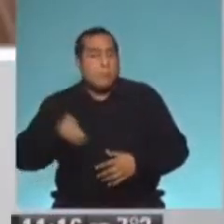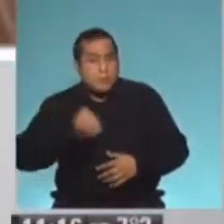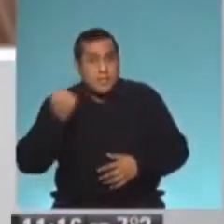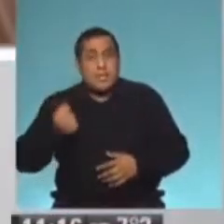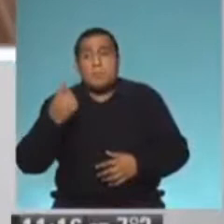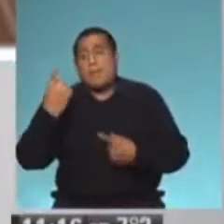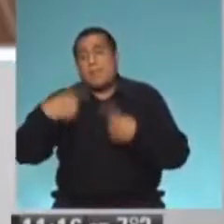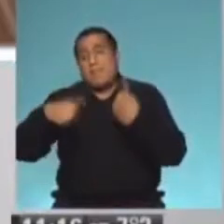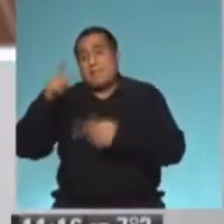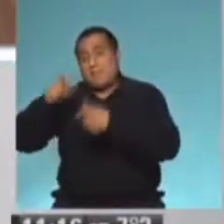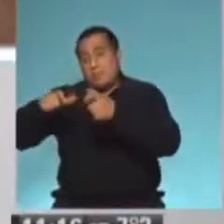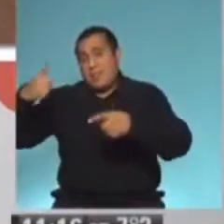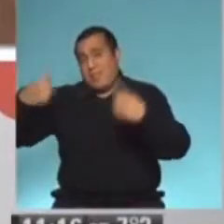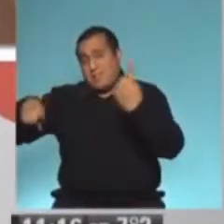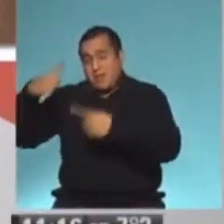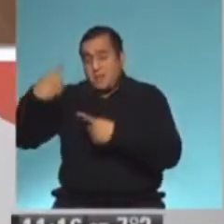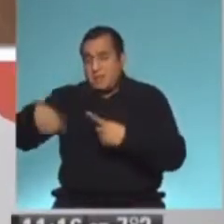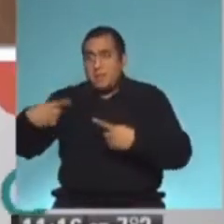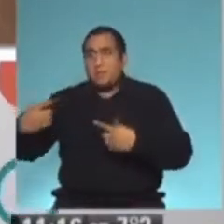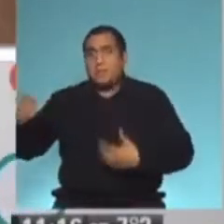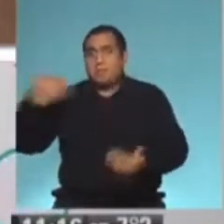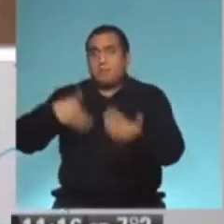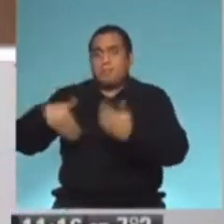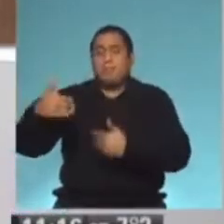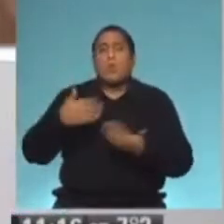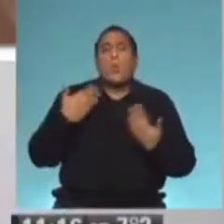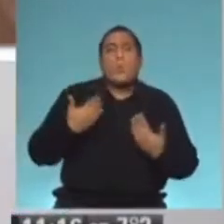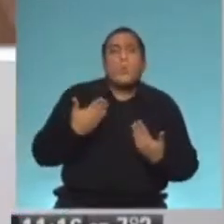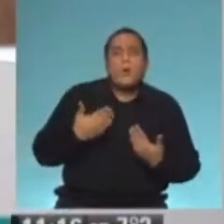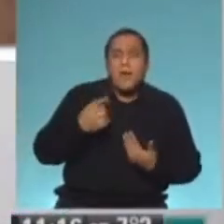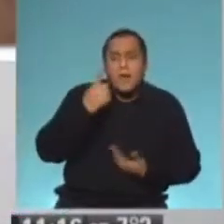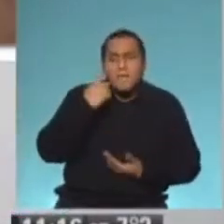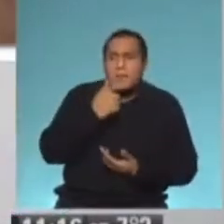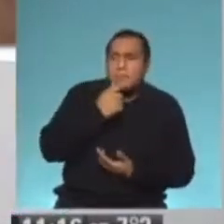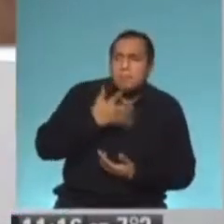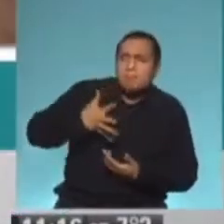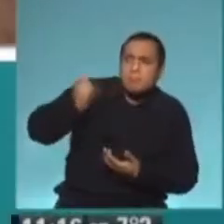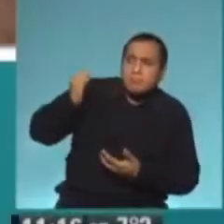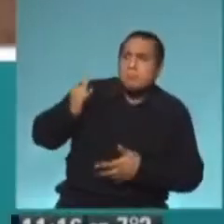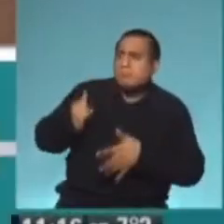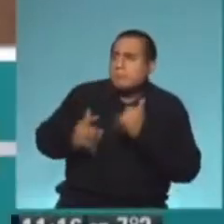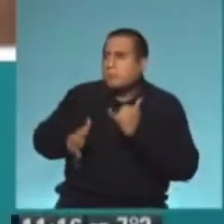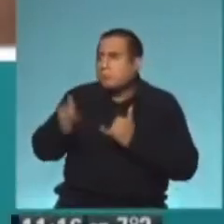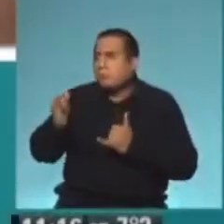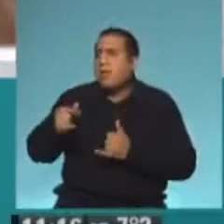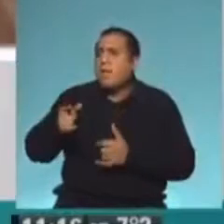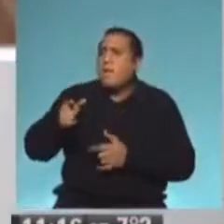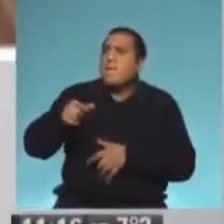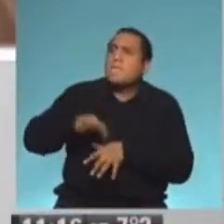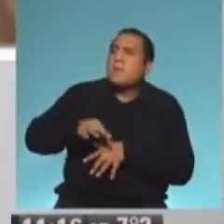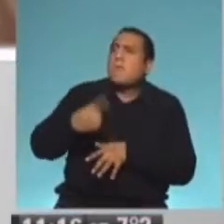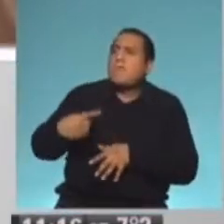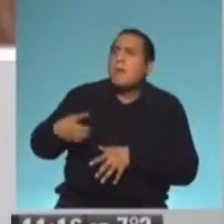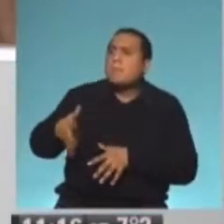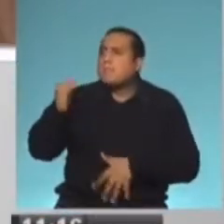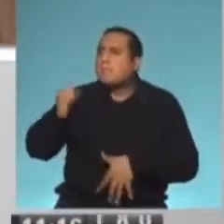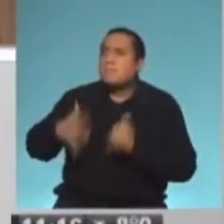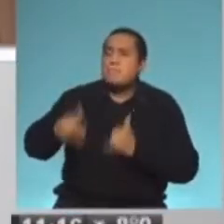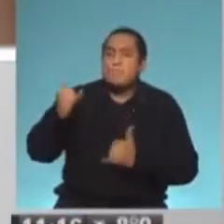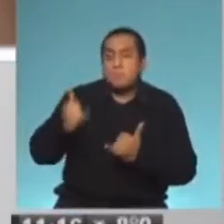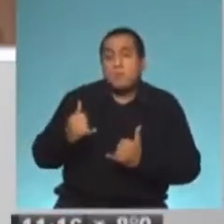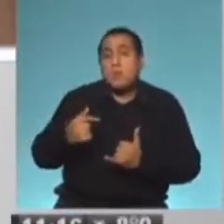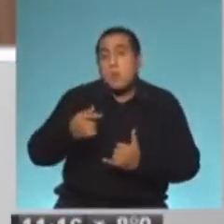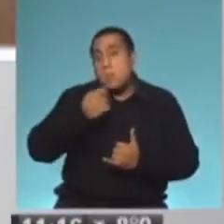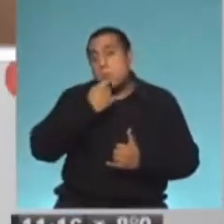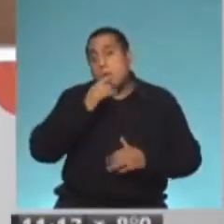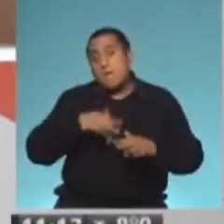la población, poder interpretar la especificidad que a veces en forma técnica dan